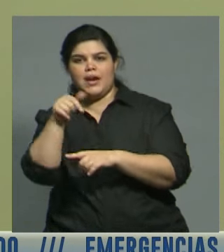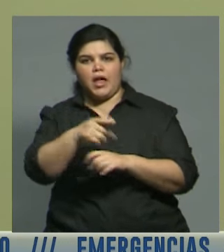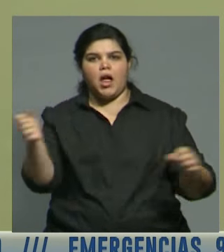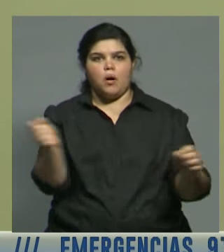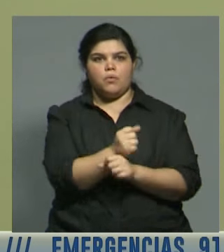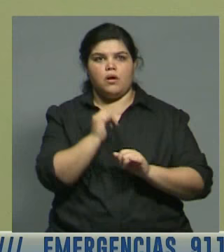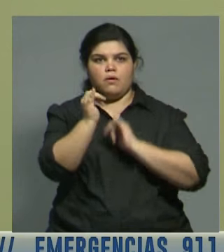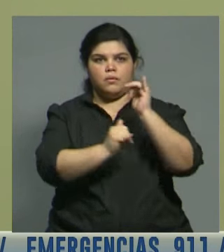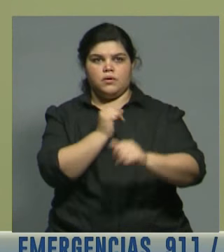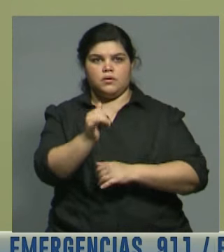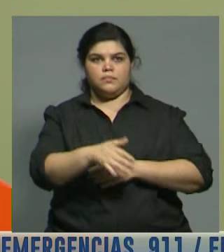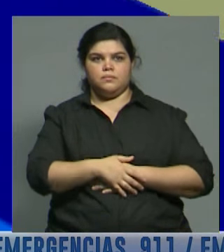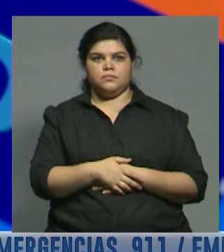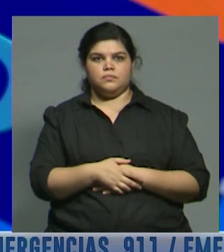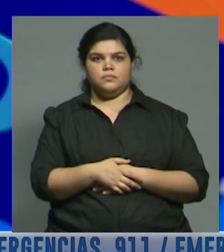Lo compartimos.